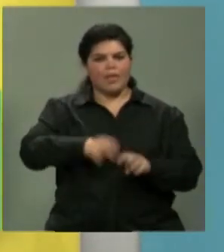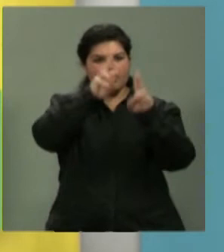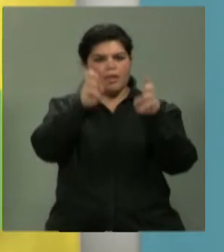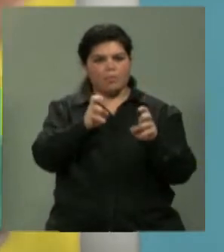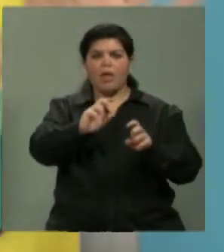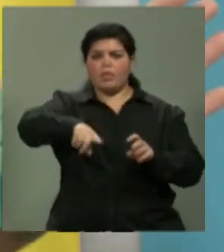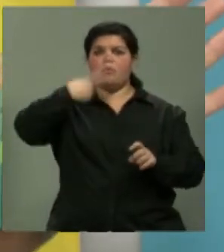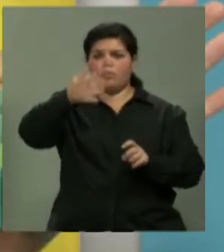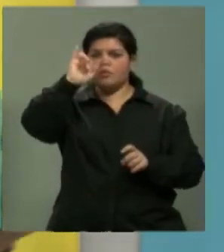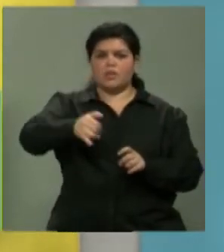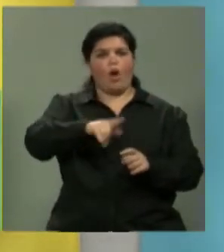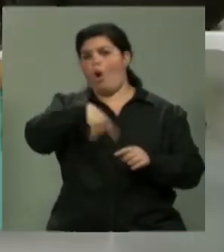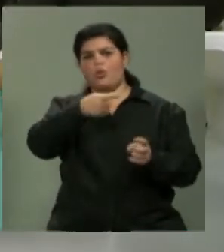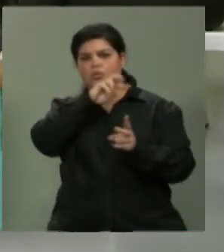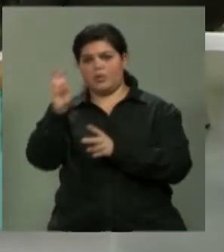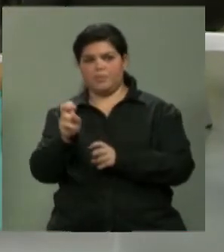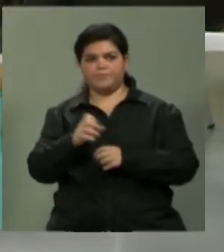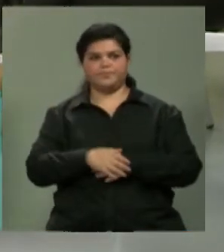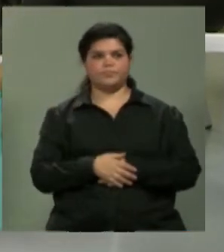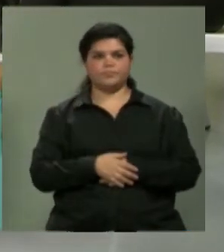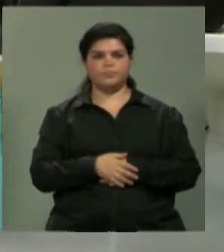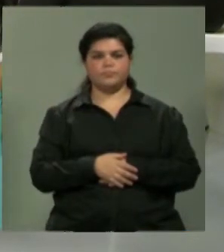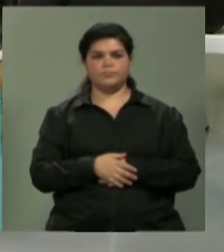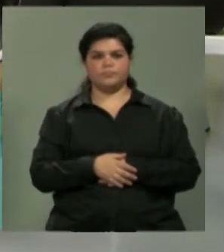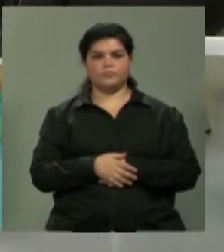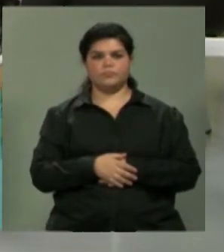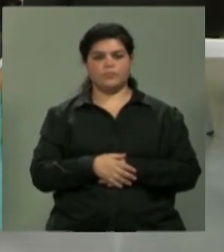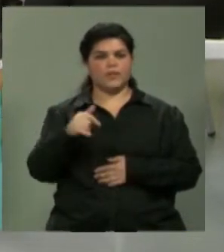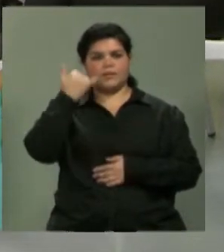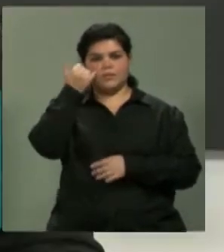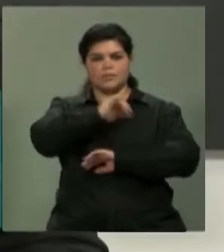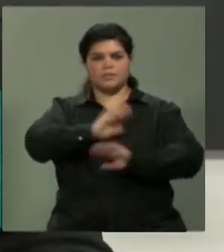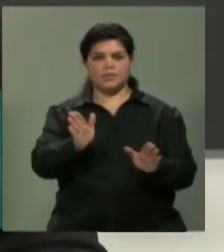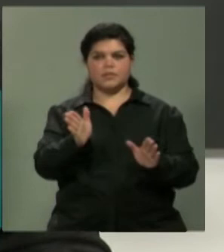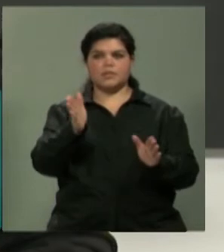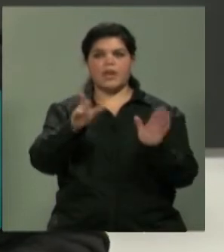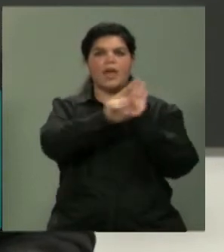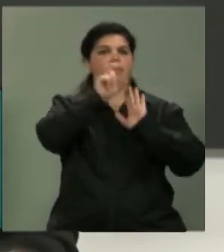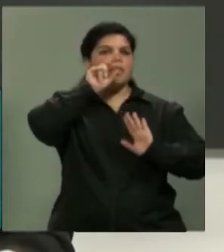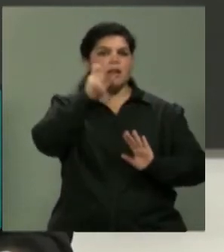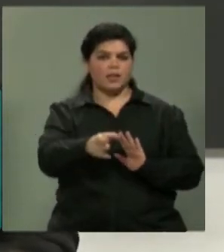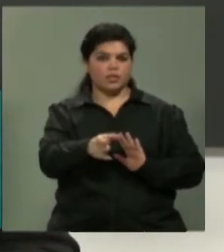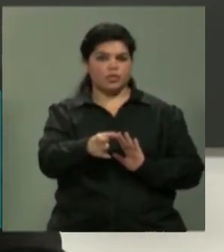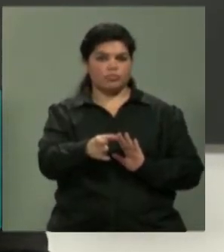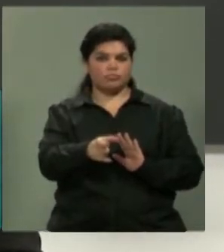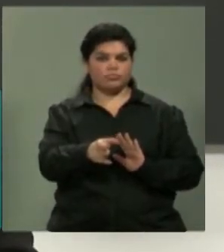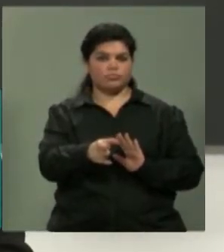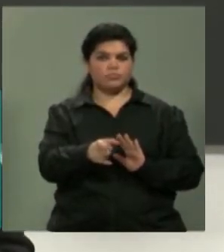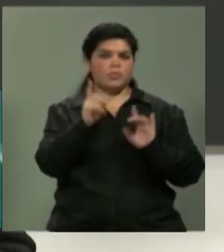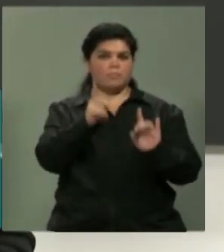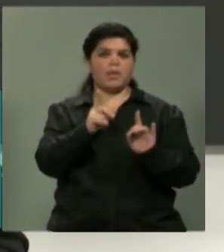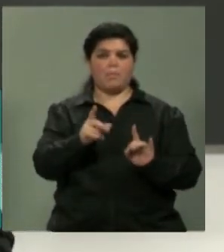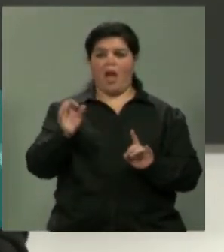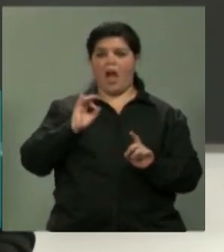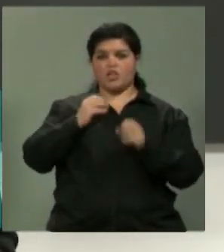Después hablamos de otra cosa. Bien, yo se los voy a acotar. Una vez ya está consumado el delito. El pibe Lo que yo me quiero quedar con esto que pasó Exacto. a principio de